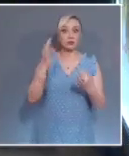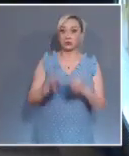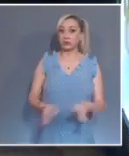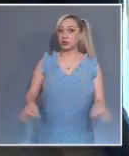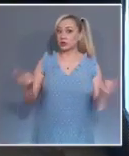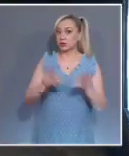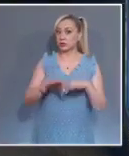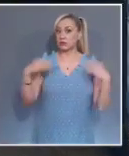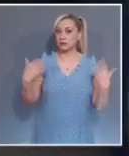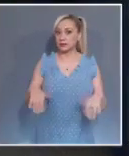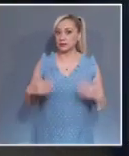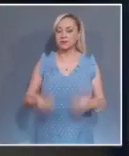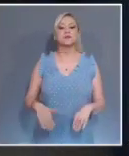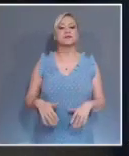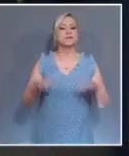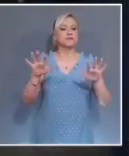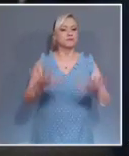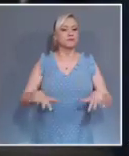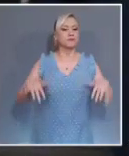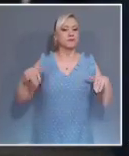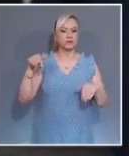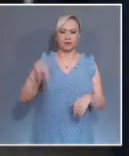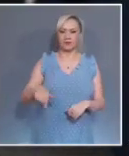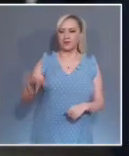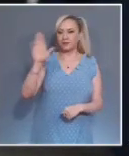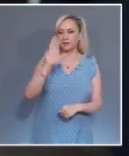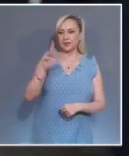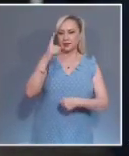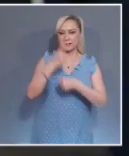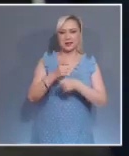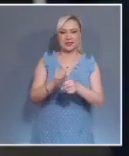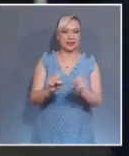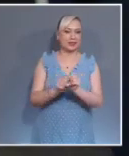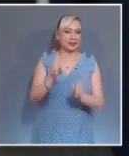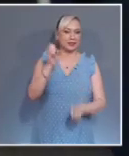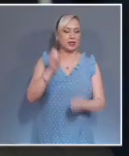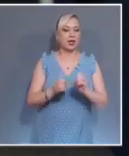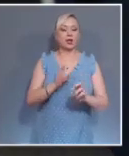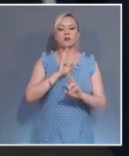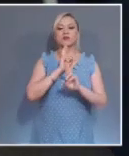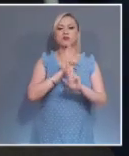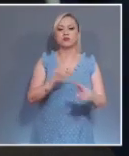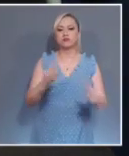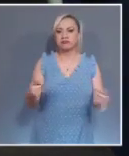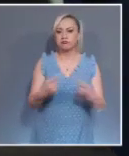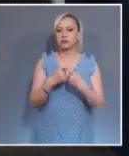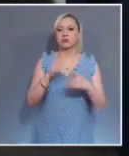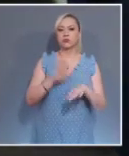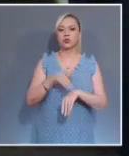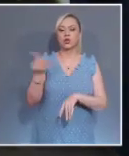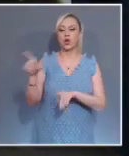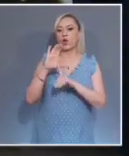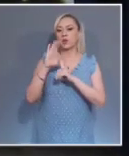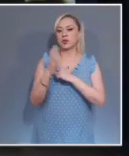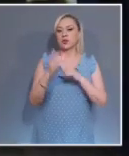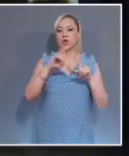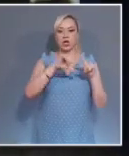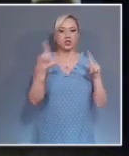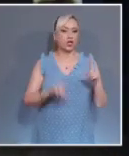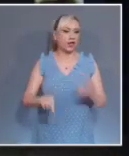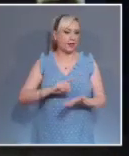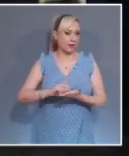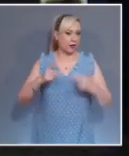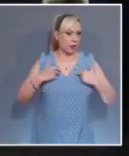su sesión de este miércoles, la primera sala resolvió una controversia que presentó la Comisión Nacional de Derechos Humanos, reclamando